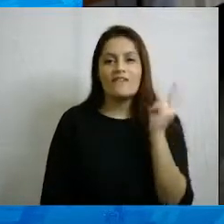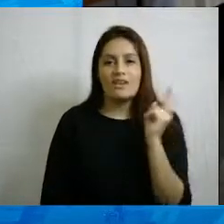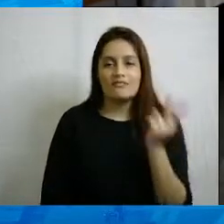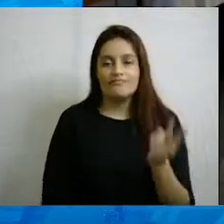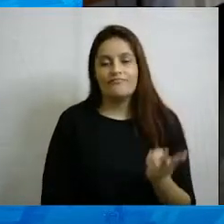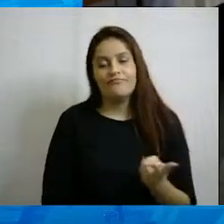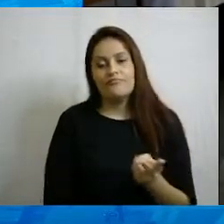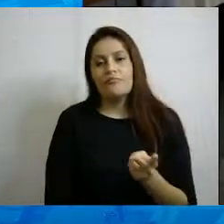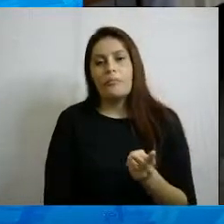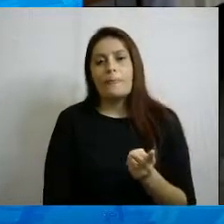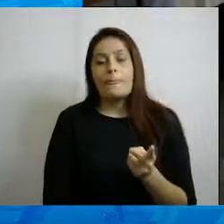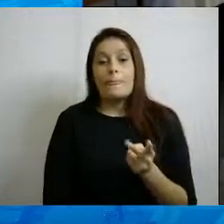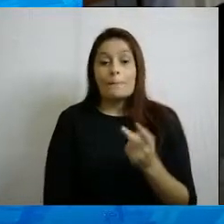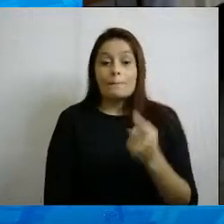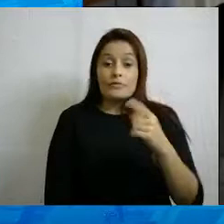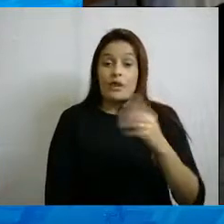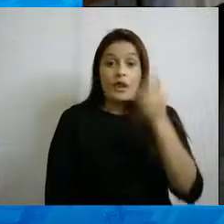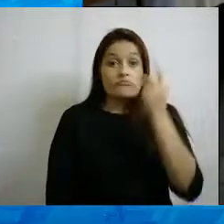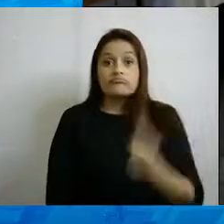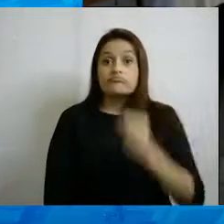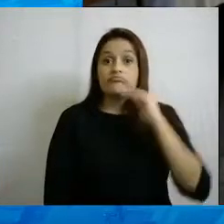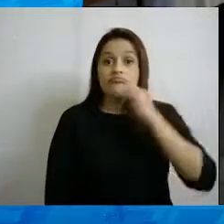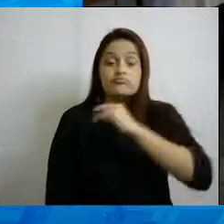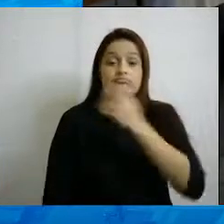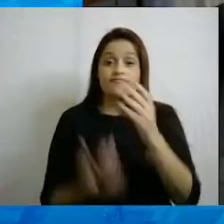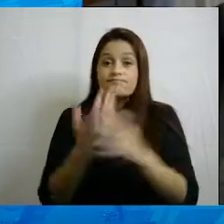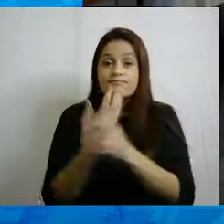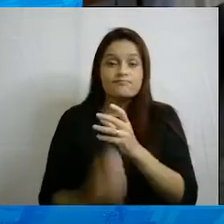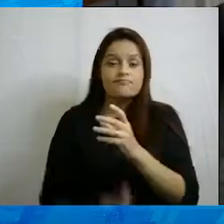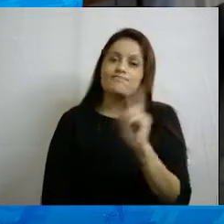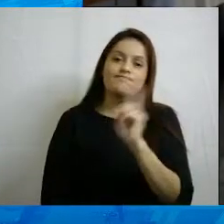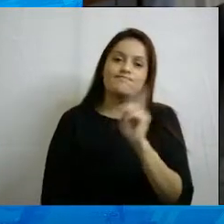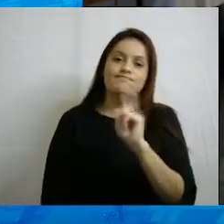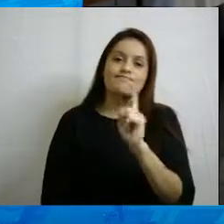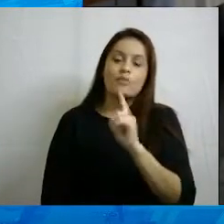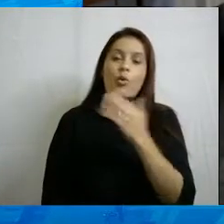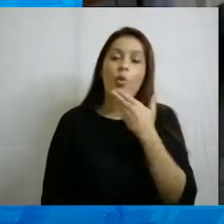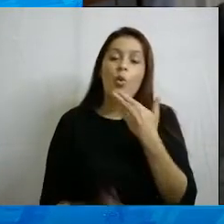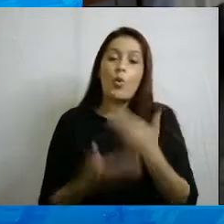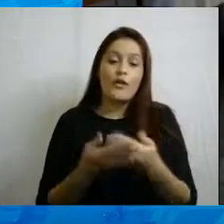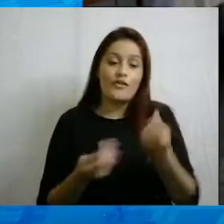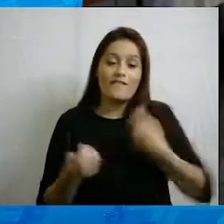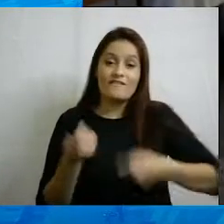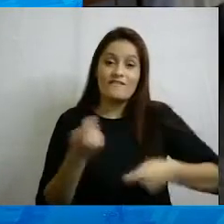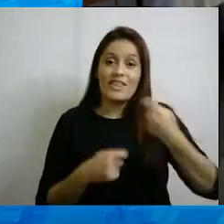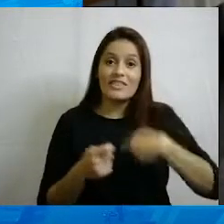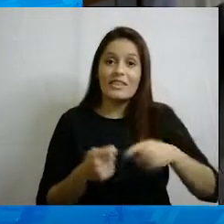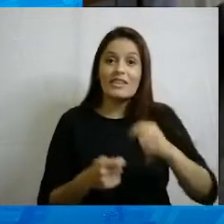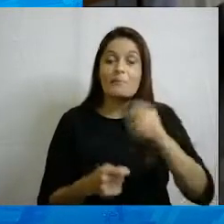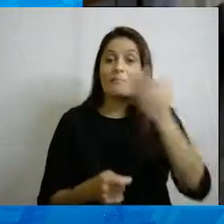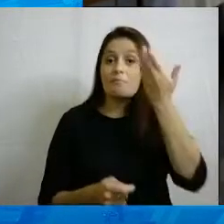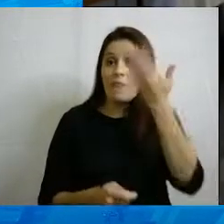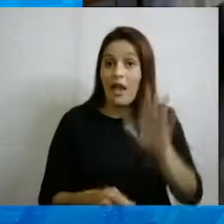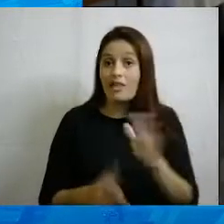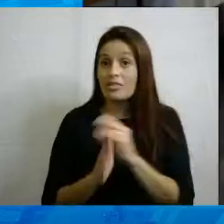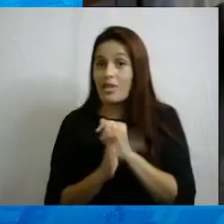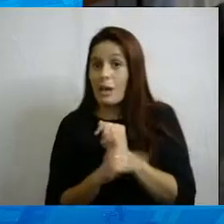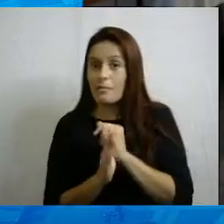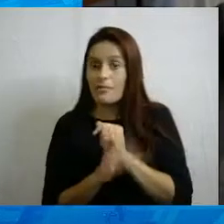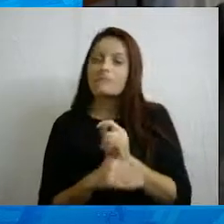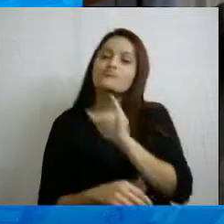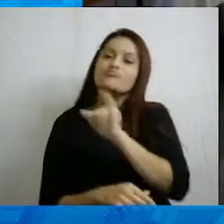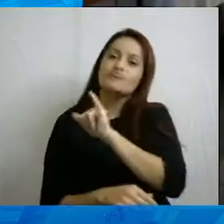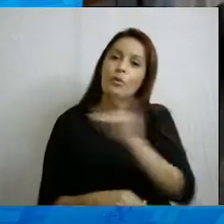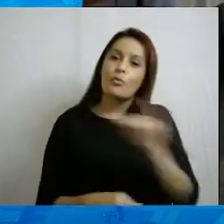que se subsane de un día para otro, o sea, efectivamente cuando hay ventas irregulares de los terrenos, que finalmente es cesión